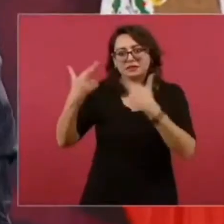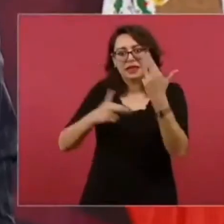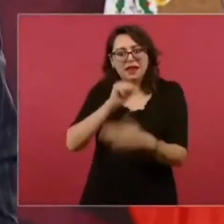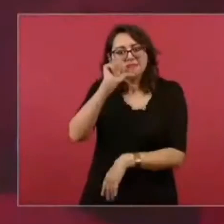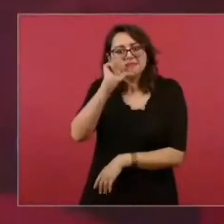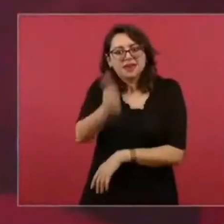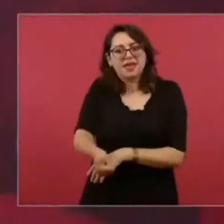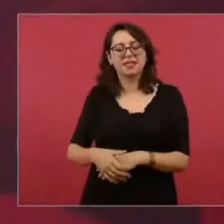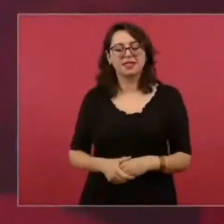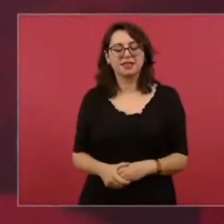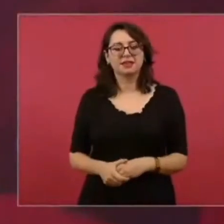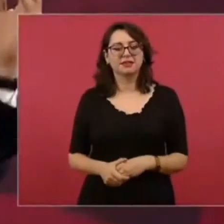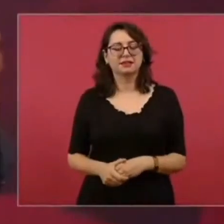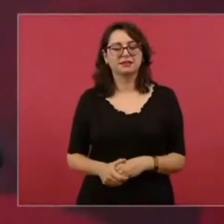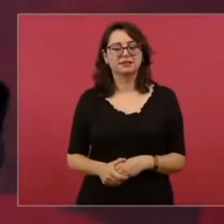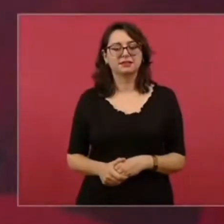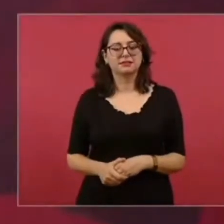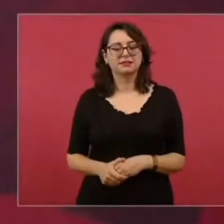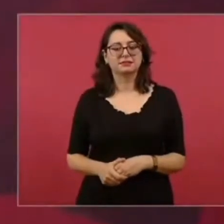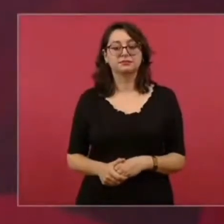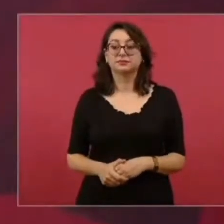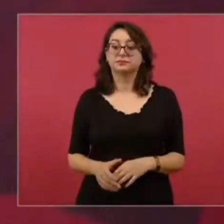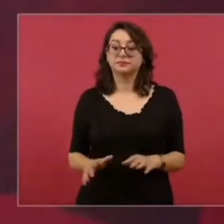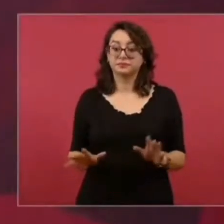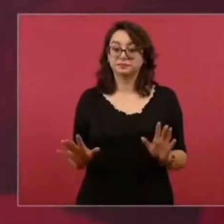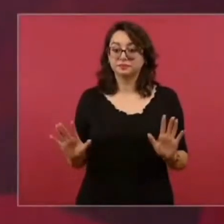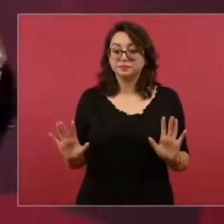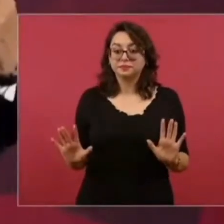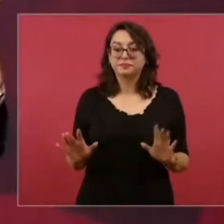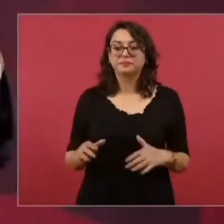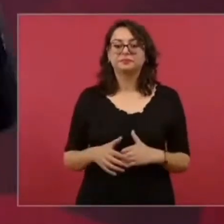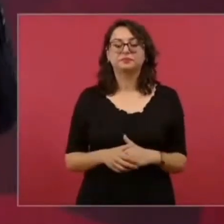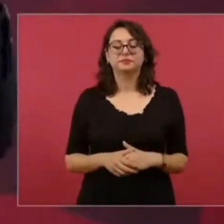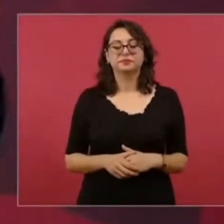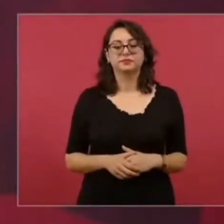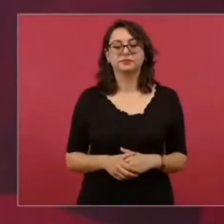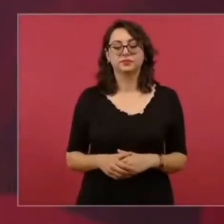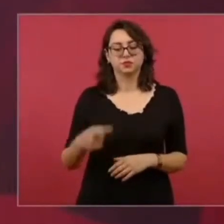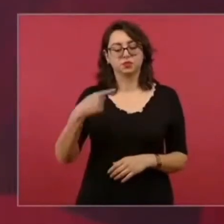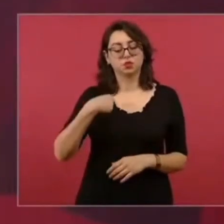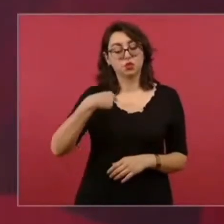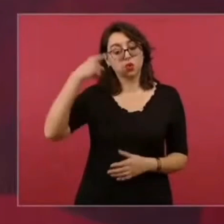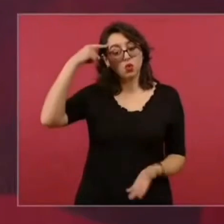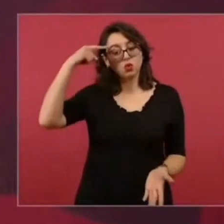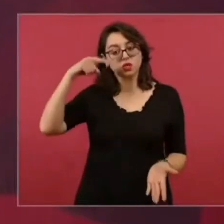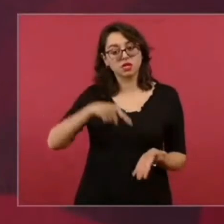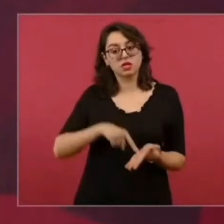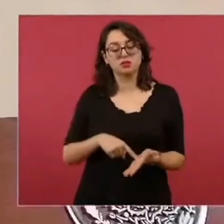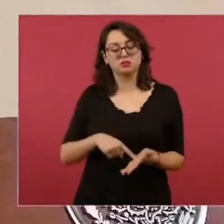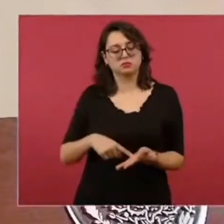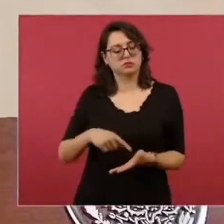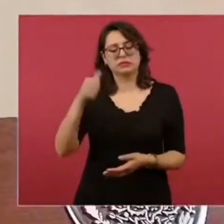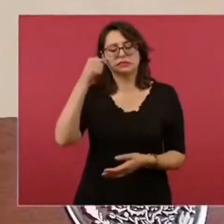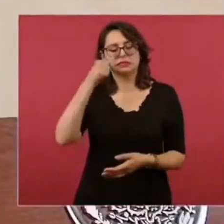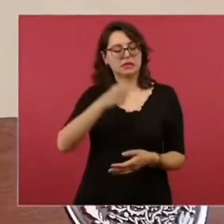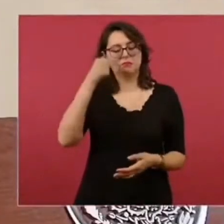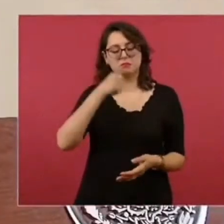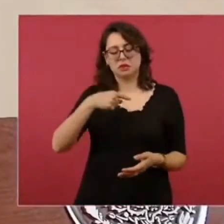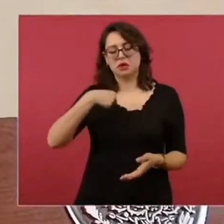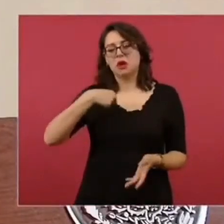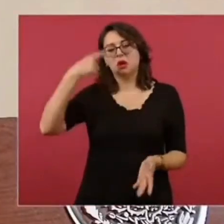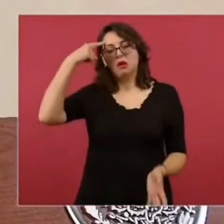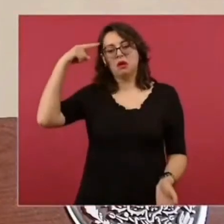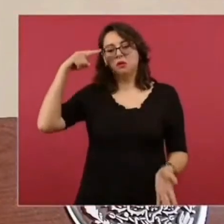planteé de que cada quien es responsable, y además lo he hecho siempre así, de sus